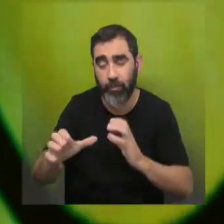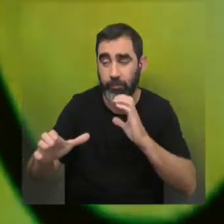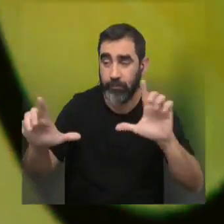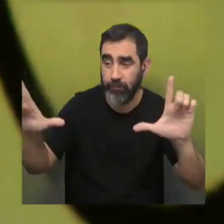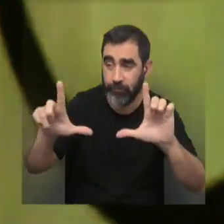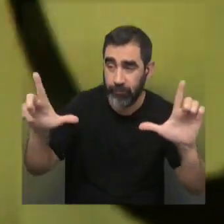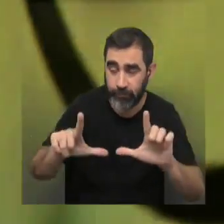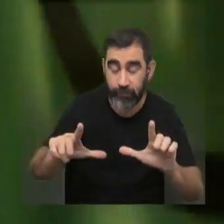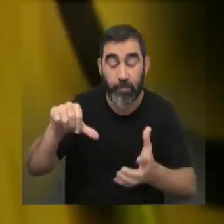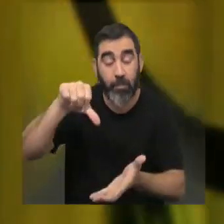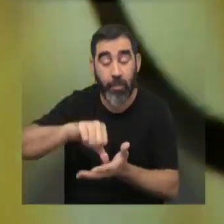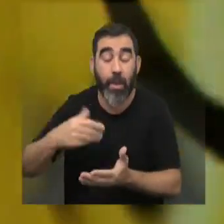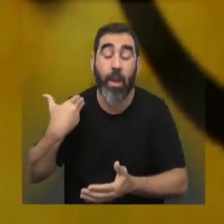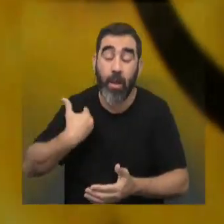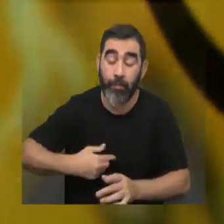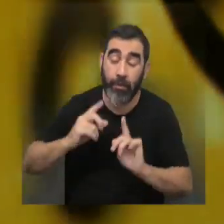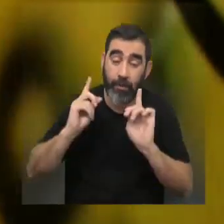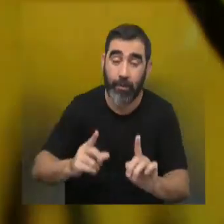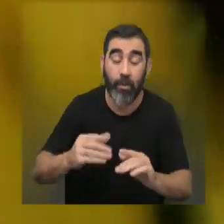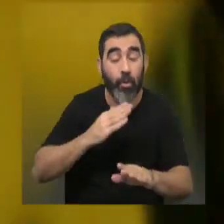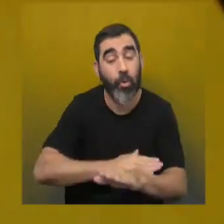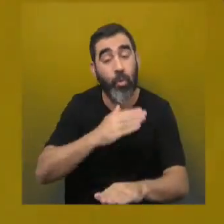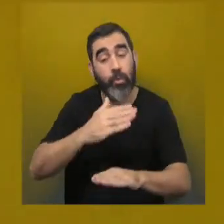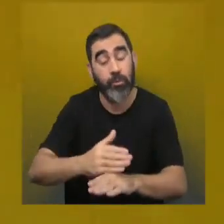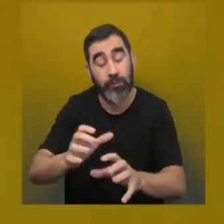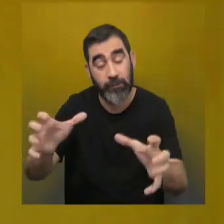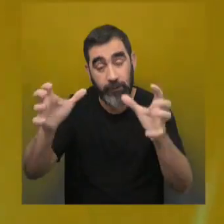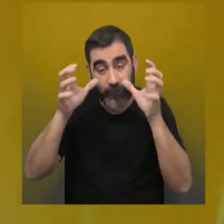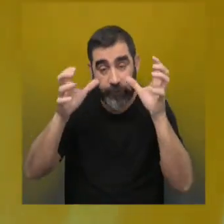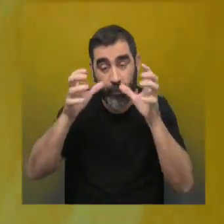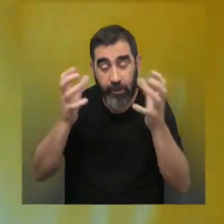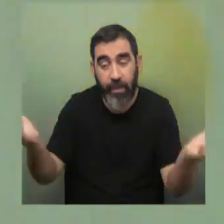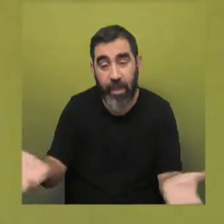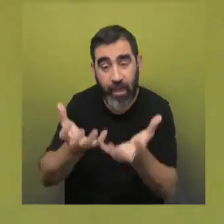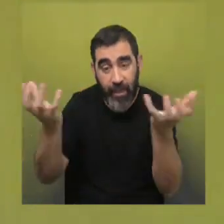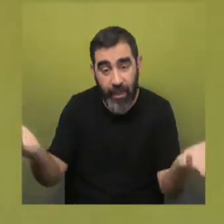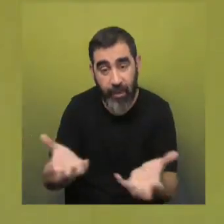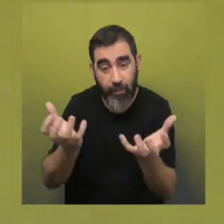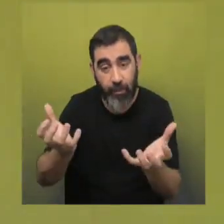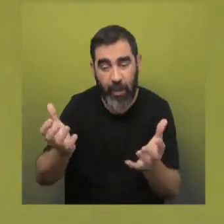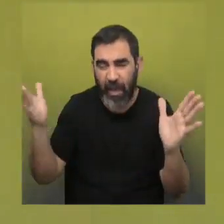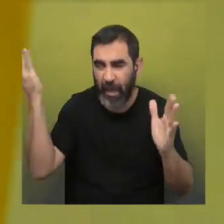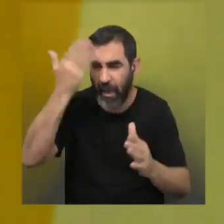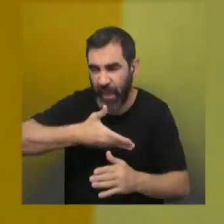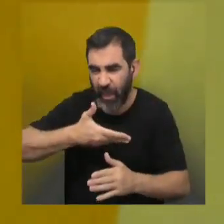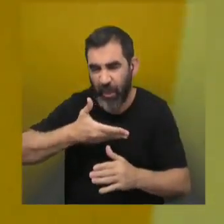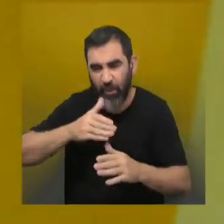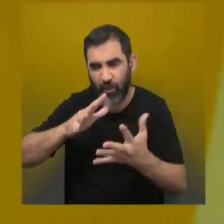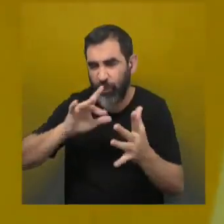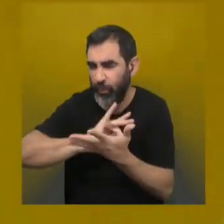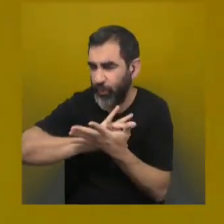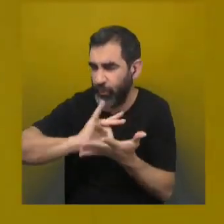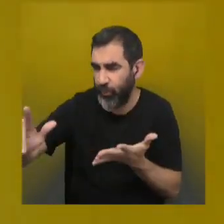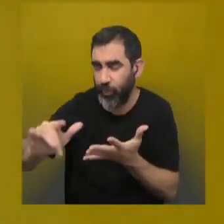en imágenes y en nuestro país lamentablemente también, las consecuencias nocivas de estas quemas, lugares que quedan negros, tiznados, pelados,